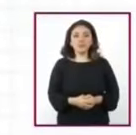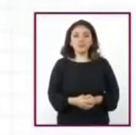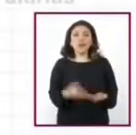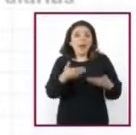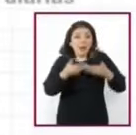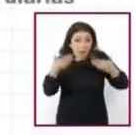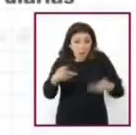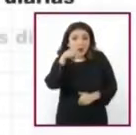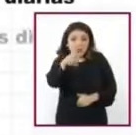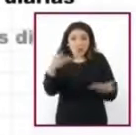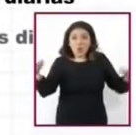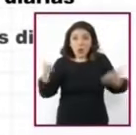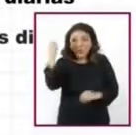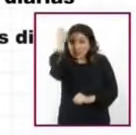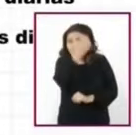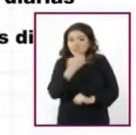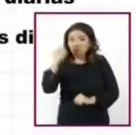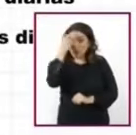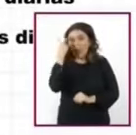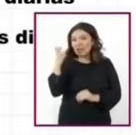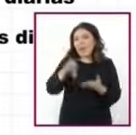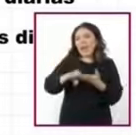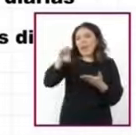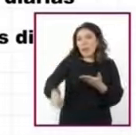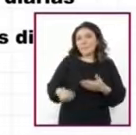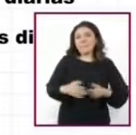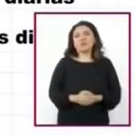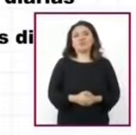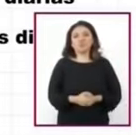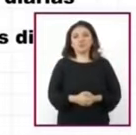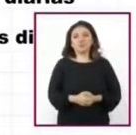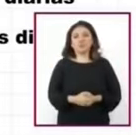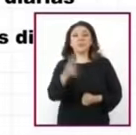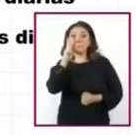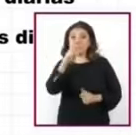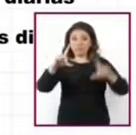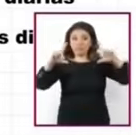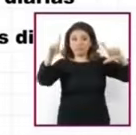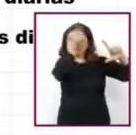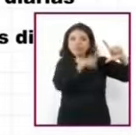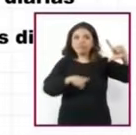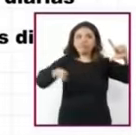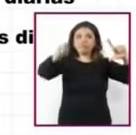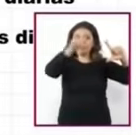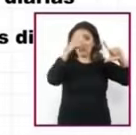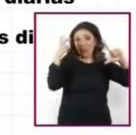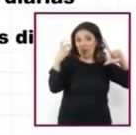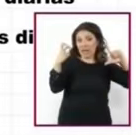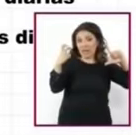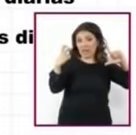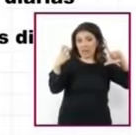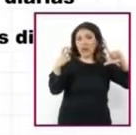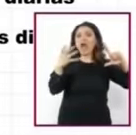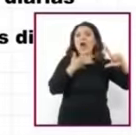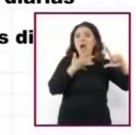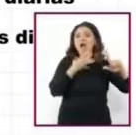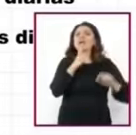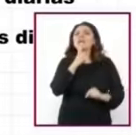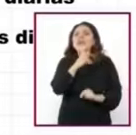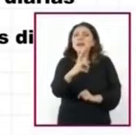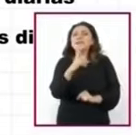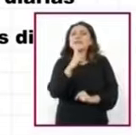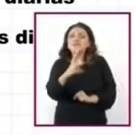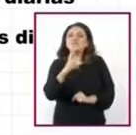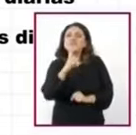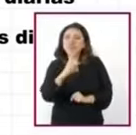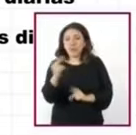Ahora te toca a ti analizar el siguiente ejemplo, localizando los elementos de una gráfica circular que dan